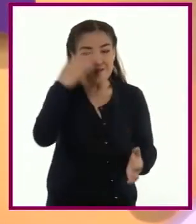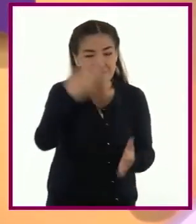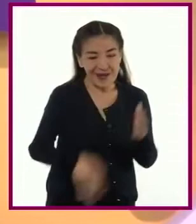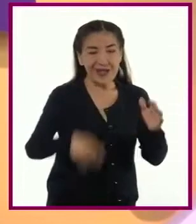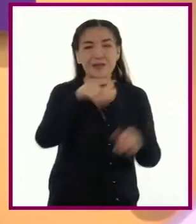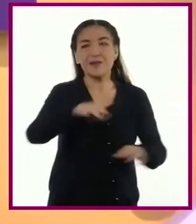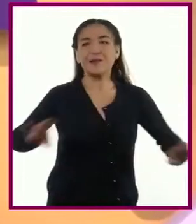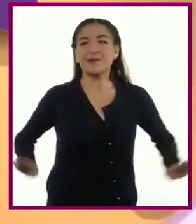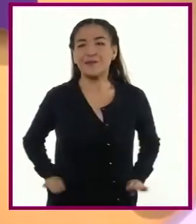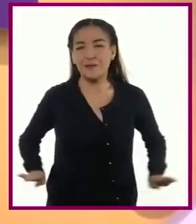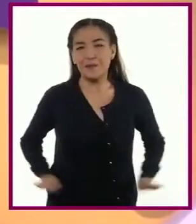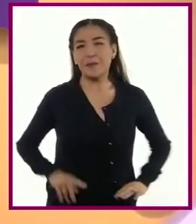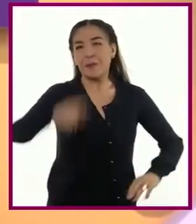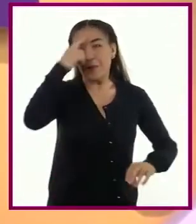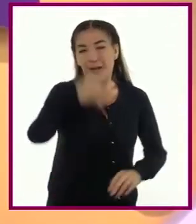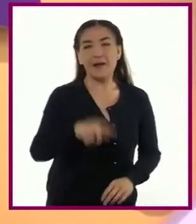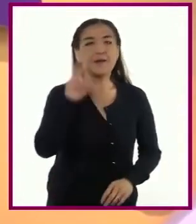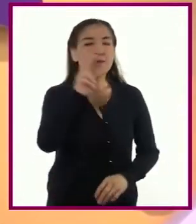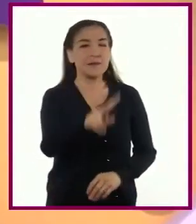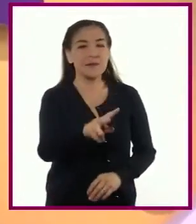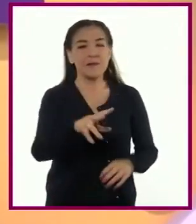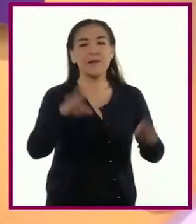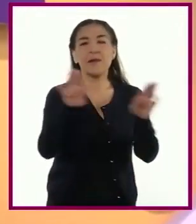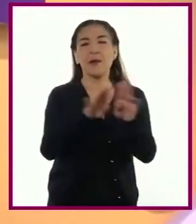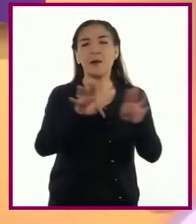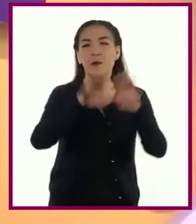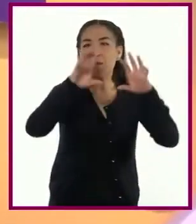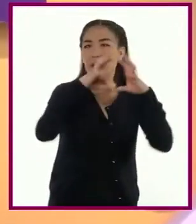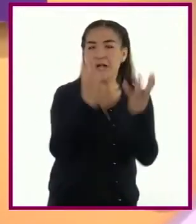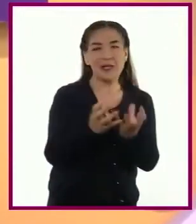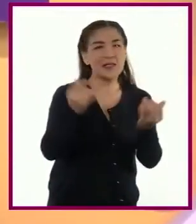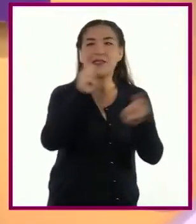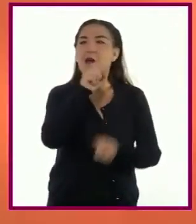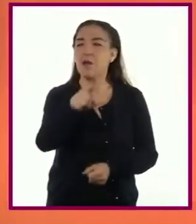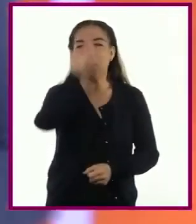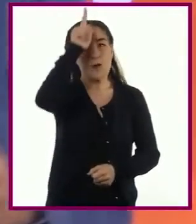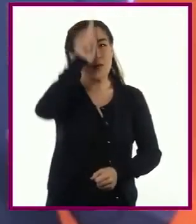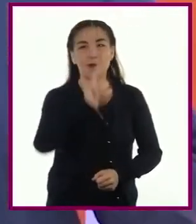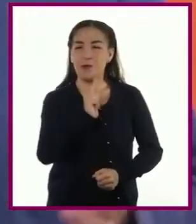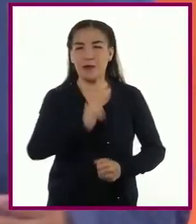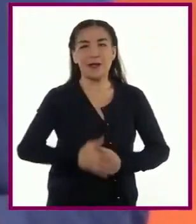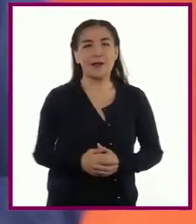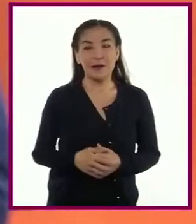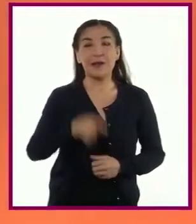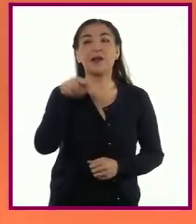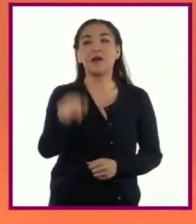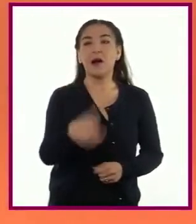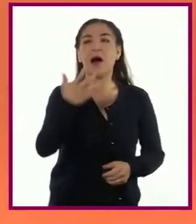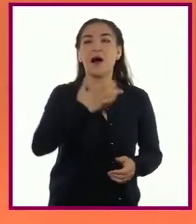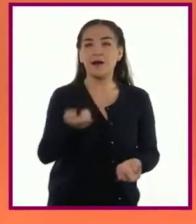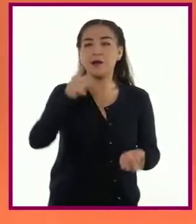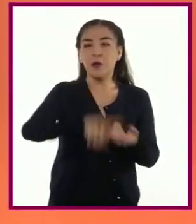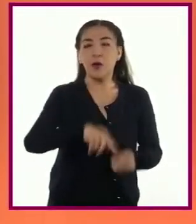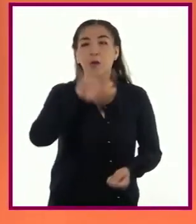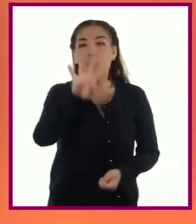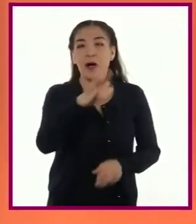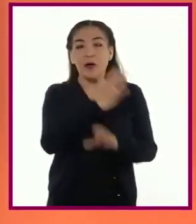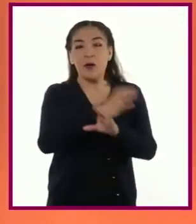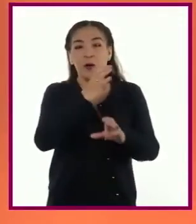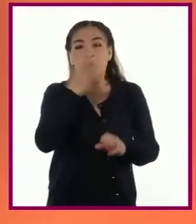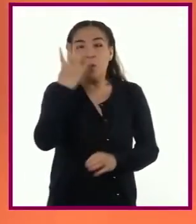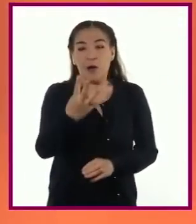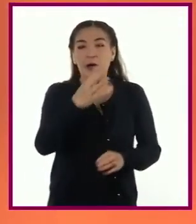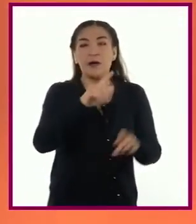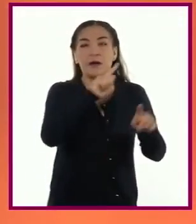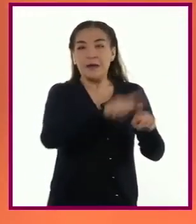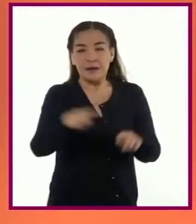características para ser considerados planetas ni lunas. Asimismo, había 4 cuerpos con una situación